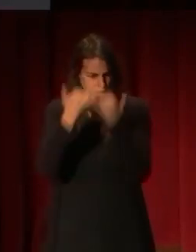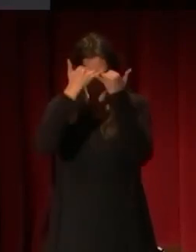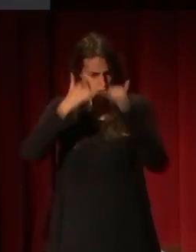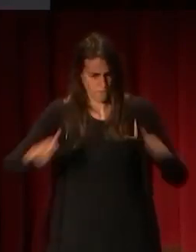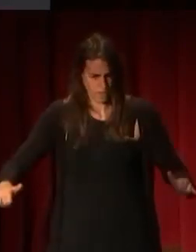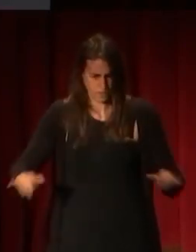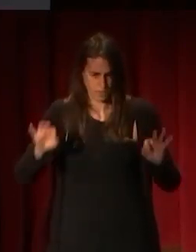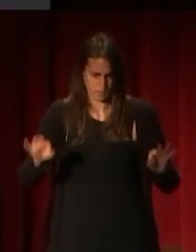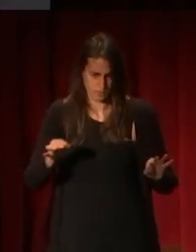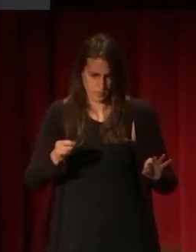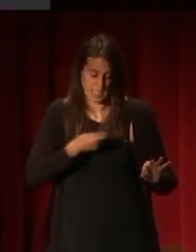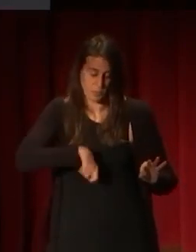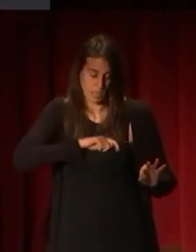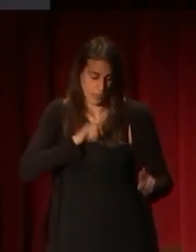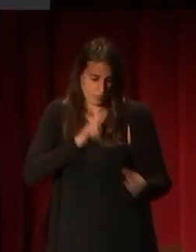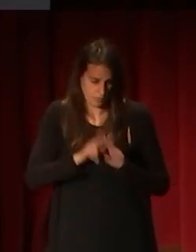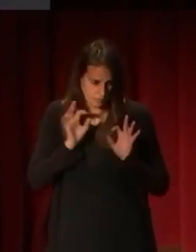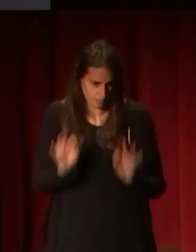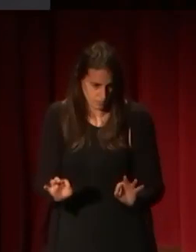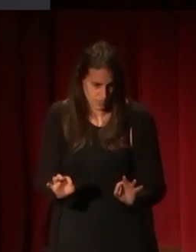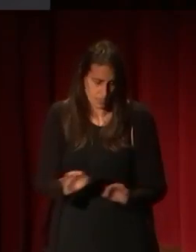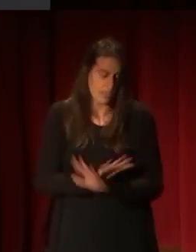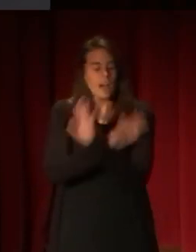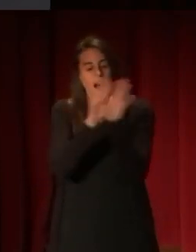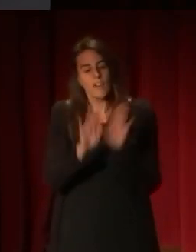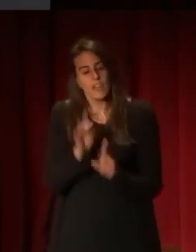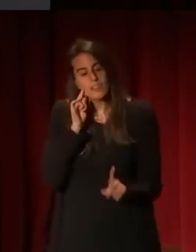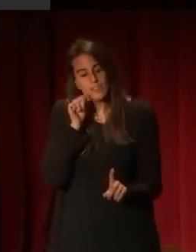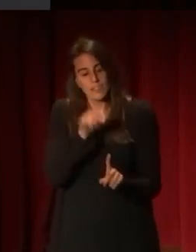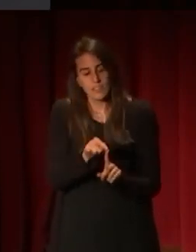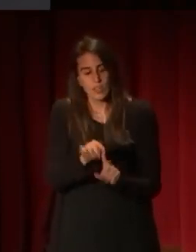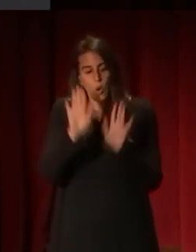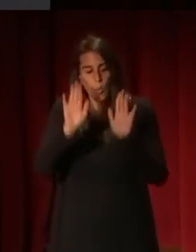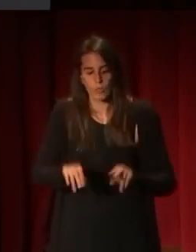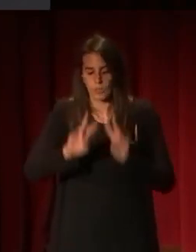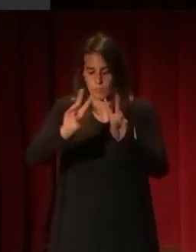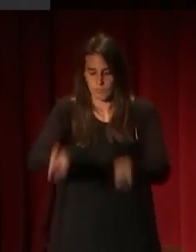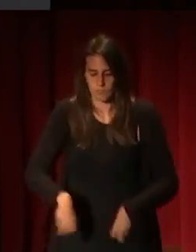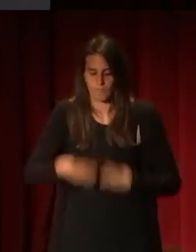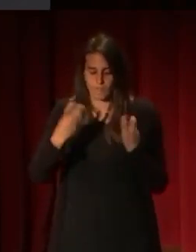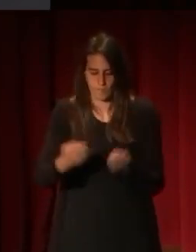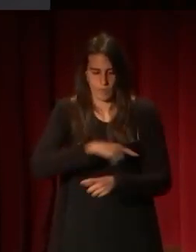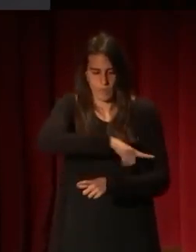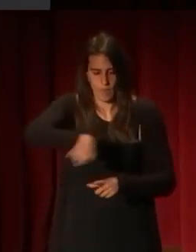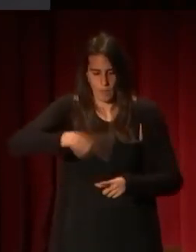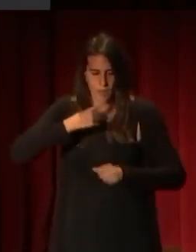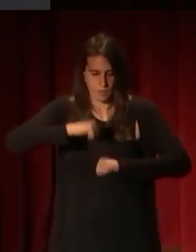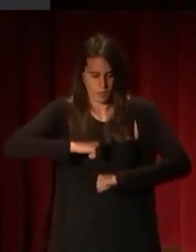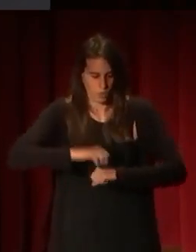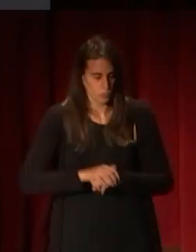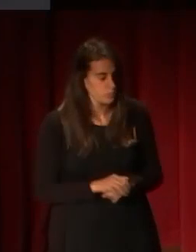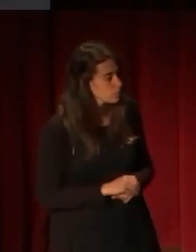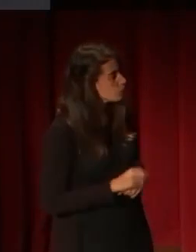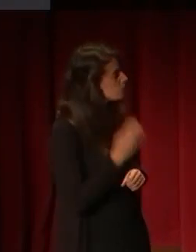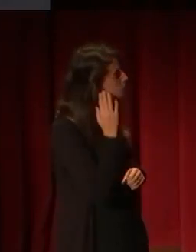fiesta de la hispanidad y con ese motivo se va a proceder a la última gran reforma de la plaza mayor de madrid esa